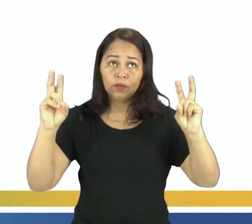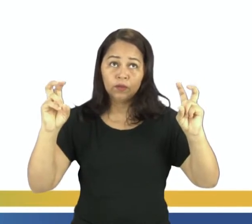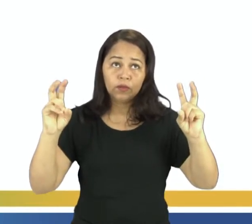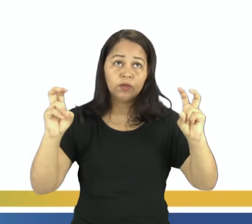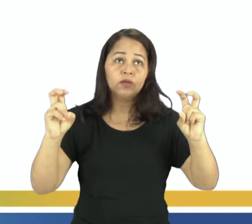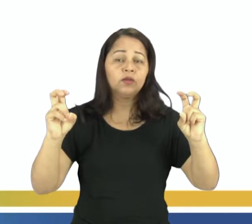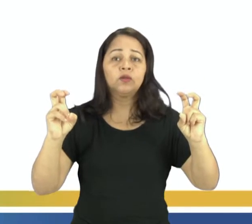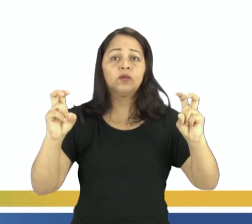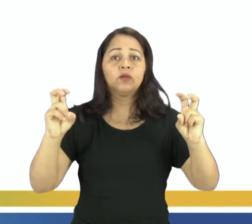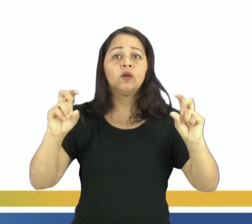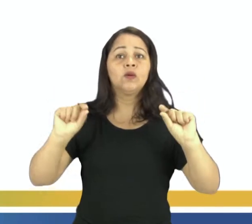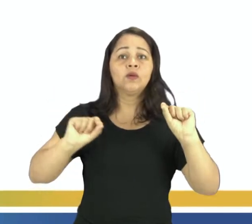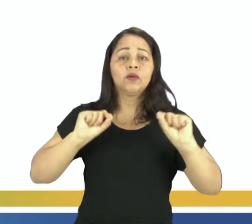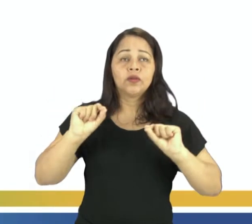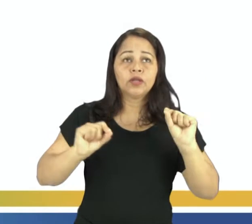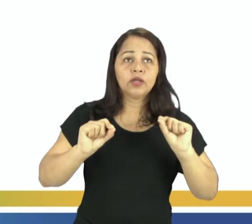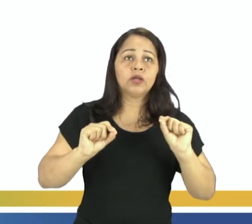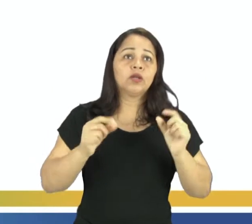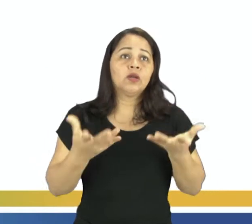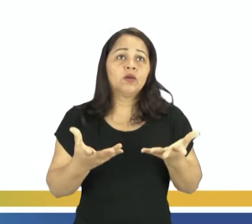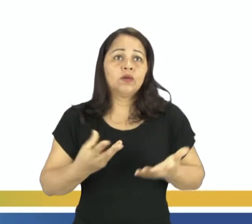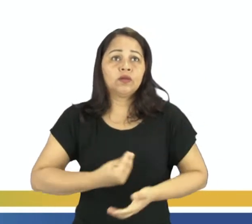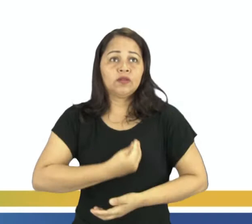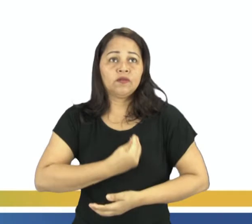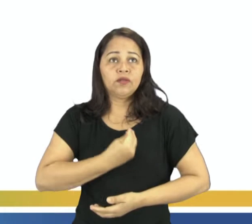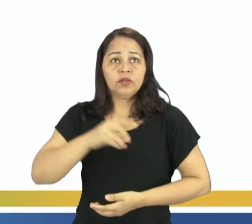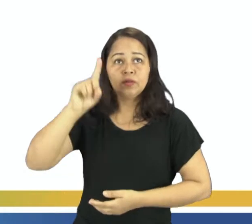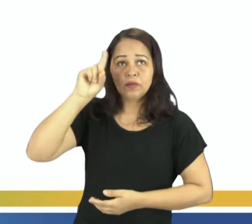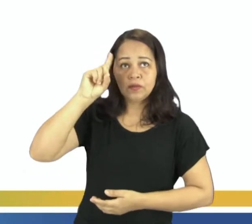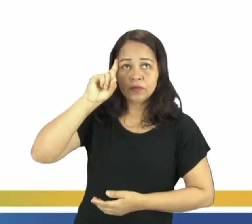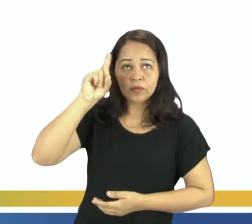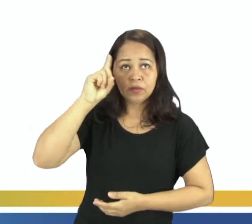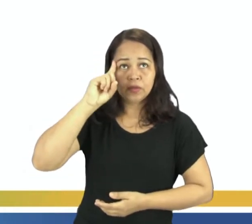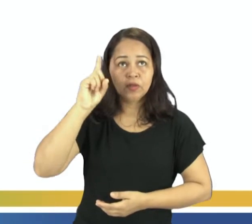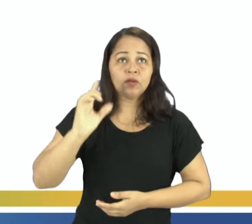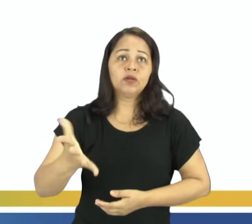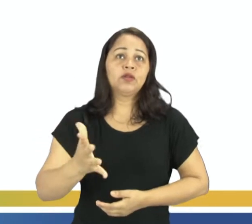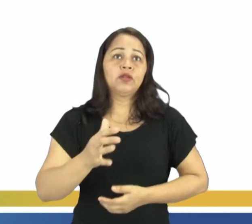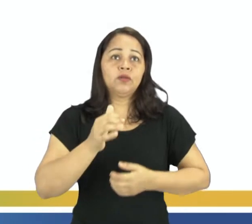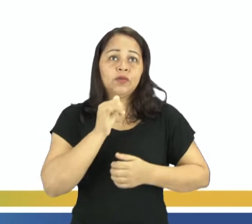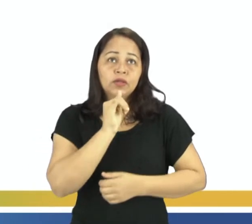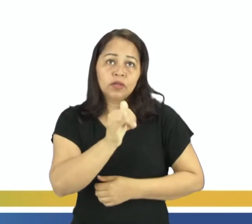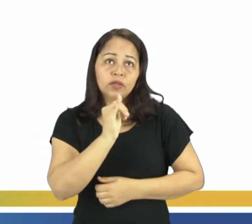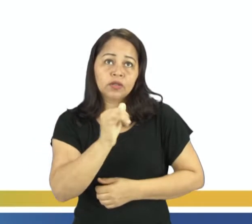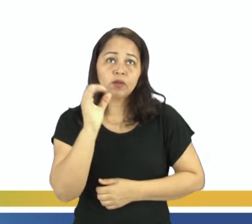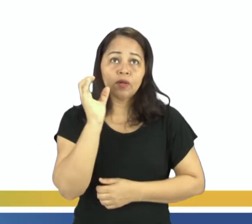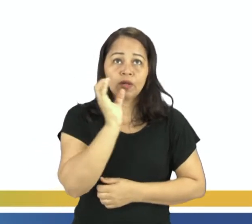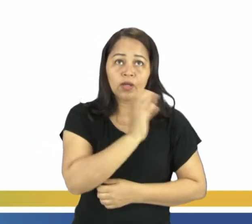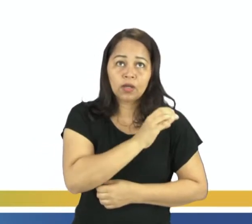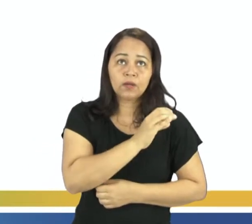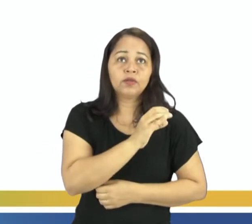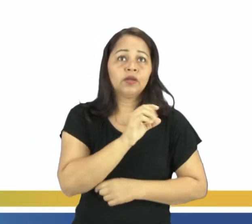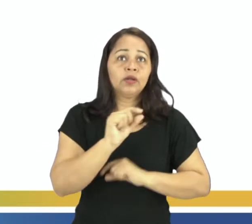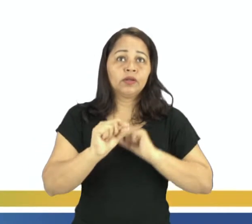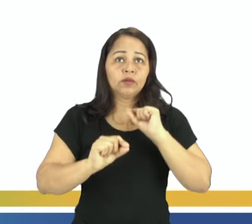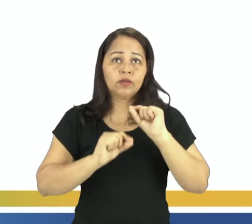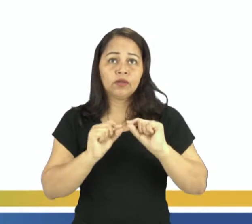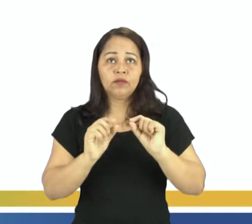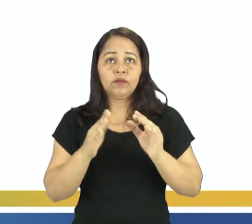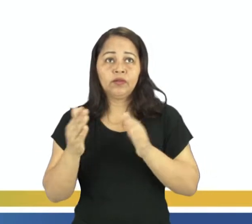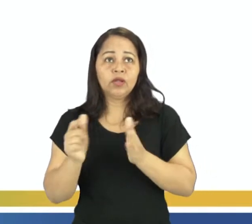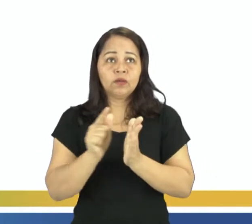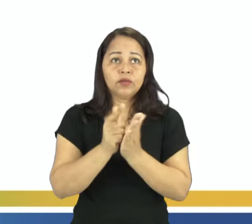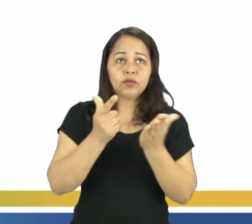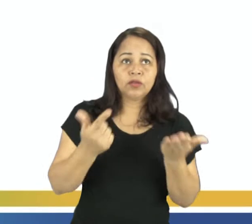hechos cotidianos en una narración breve y se ubica entre el periodismo y